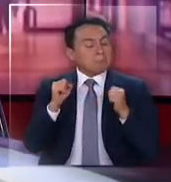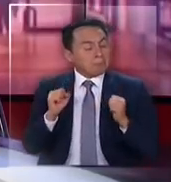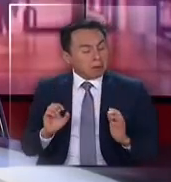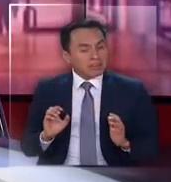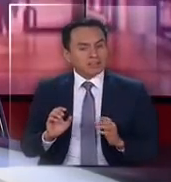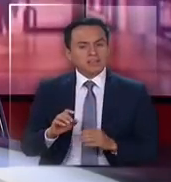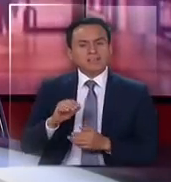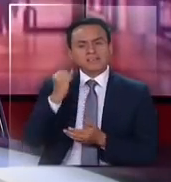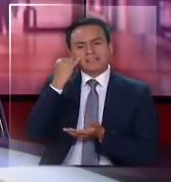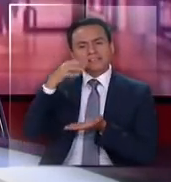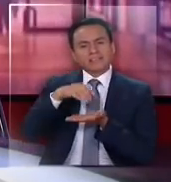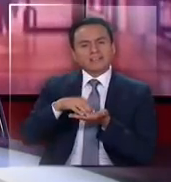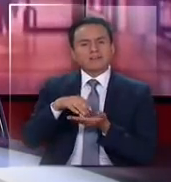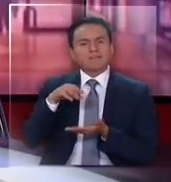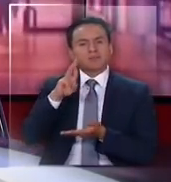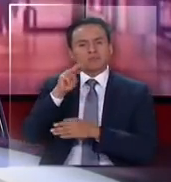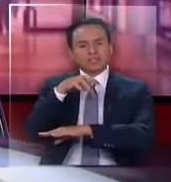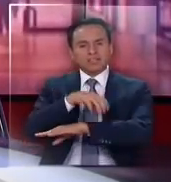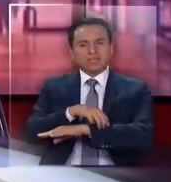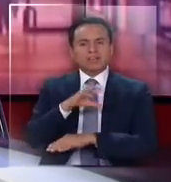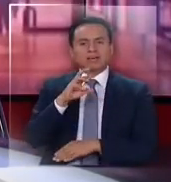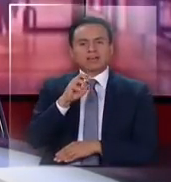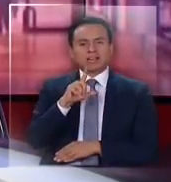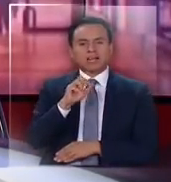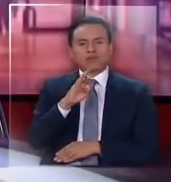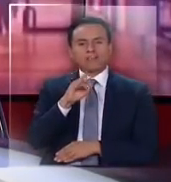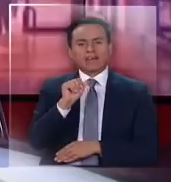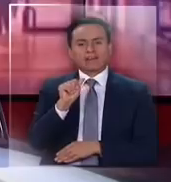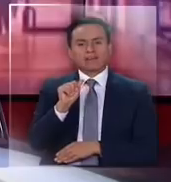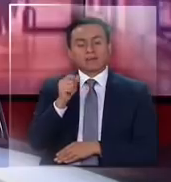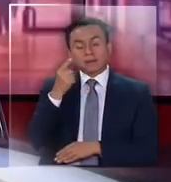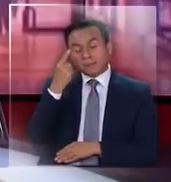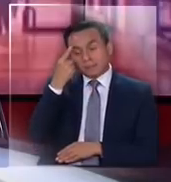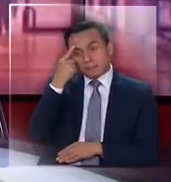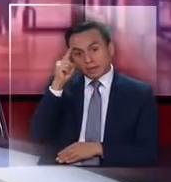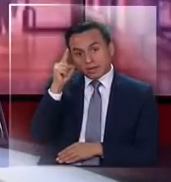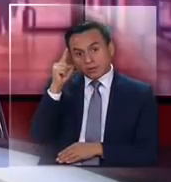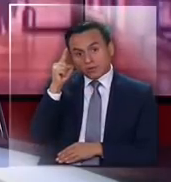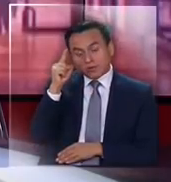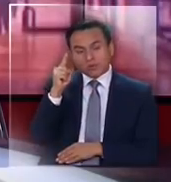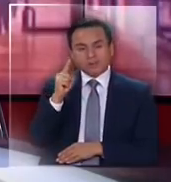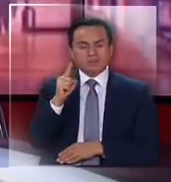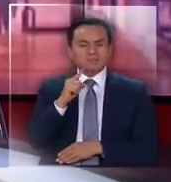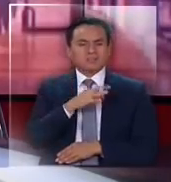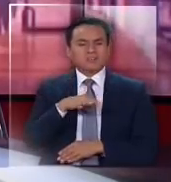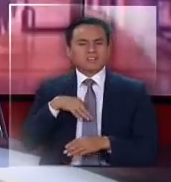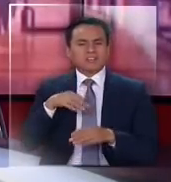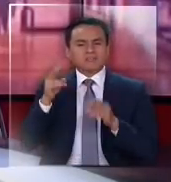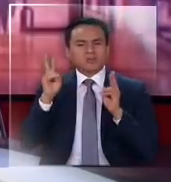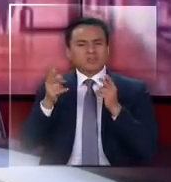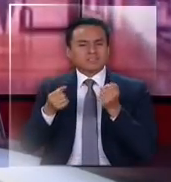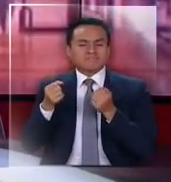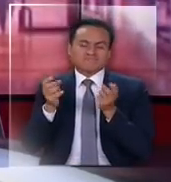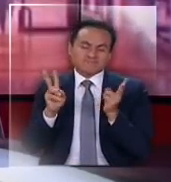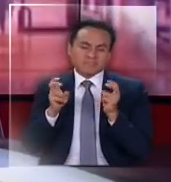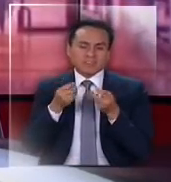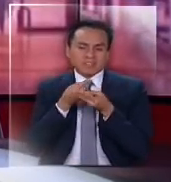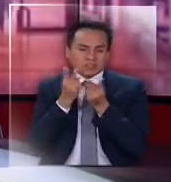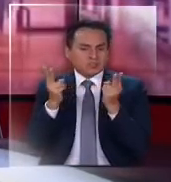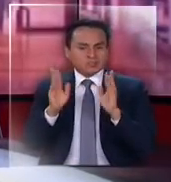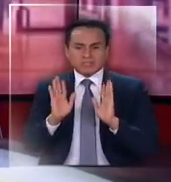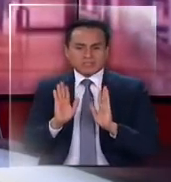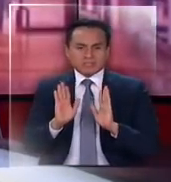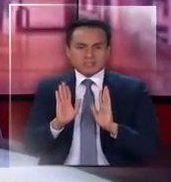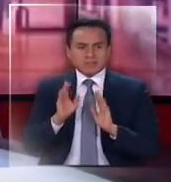la intendenta metropolitana Carla Rubilar. Pero desde el Ministerio de Transportes indicaron que por ahora no hay anuncios y que